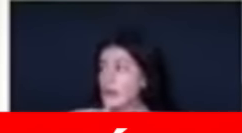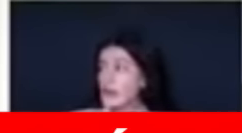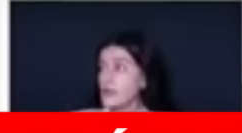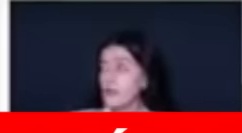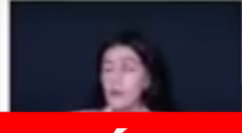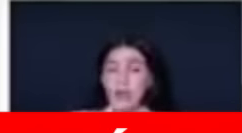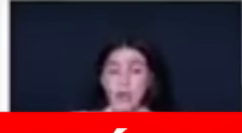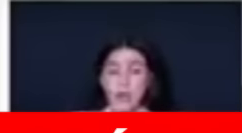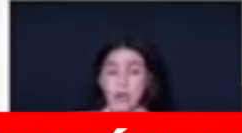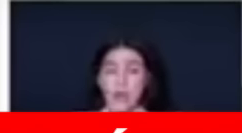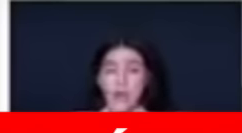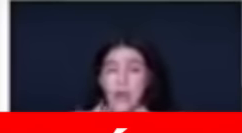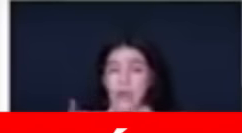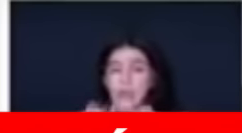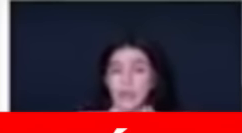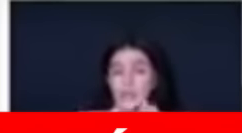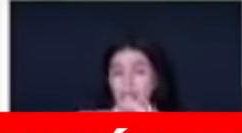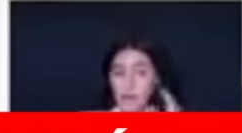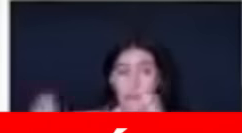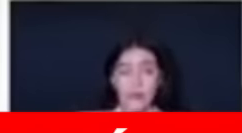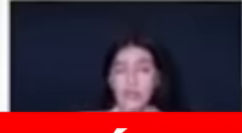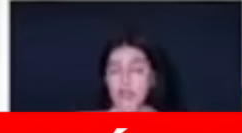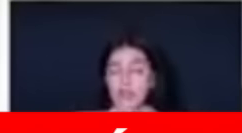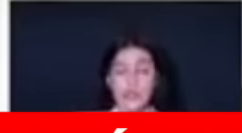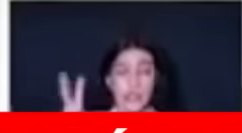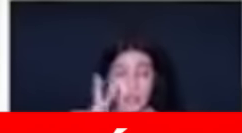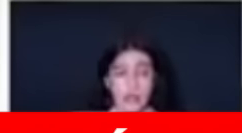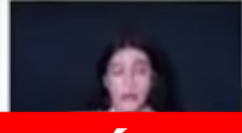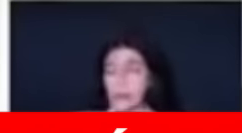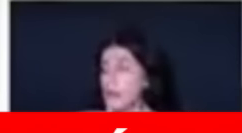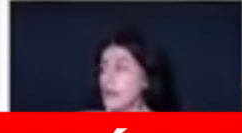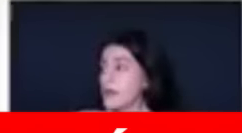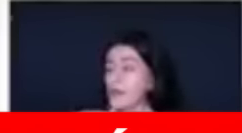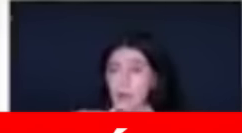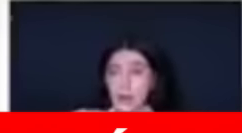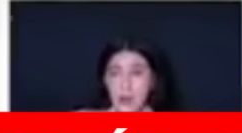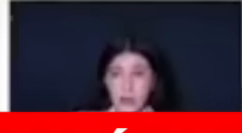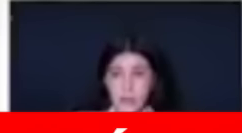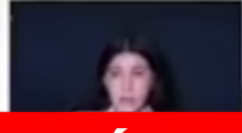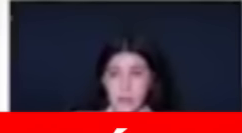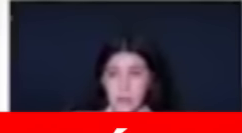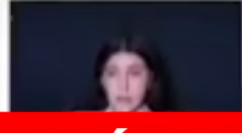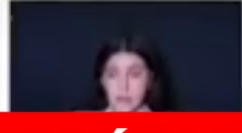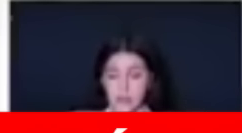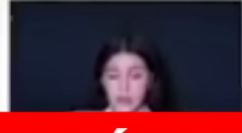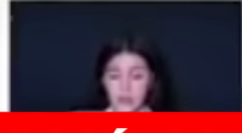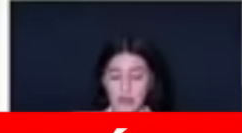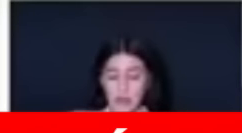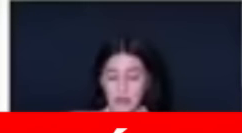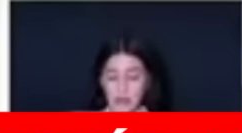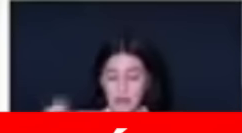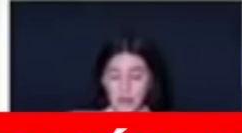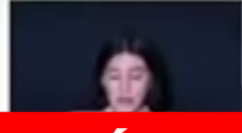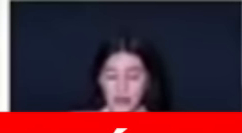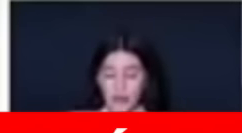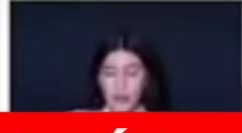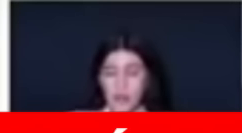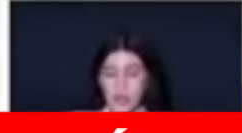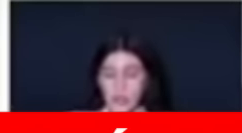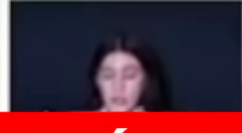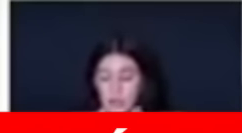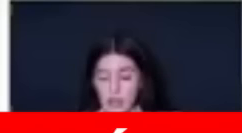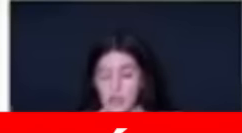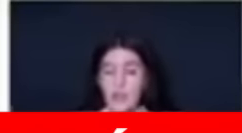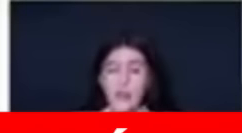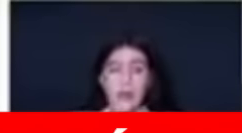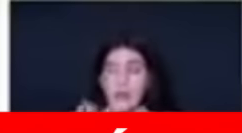los periodistas que digan la verdad. Perseguirán a los jueces que fallen con independencia.